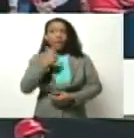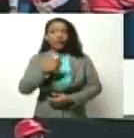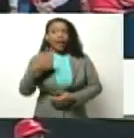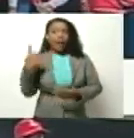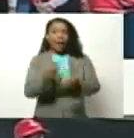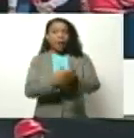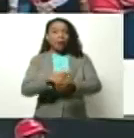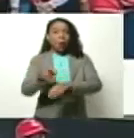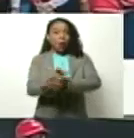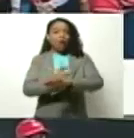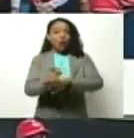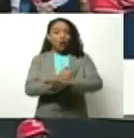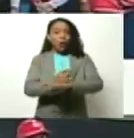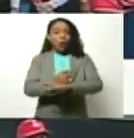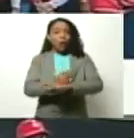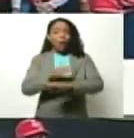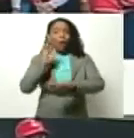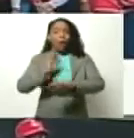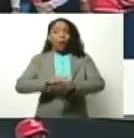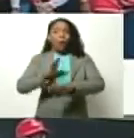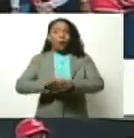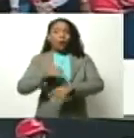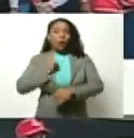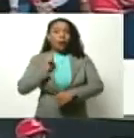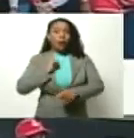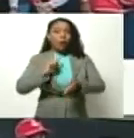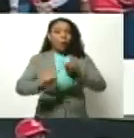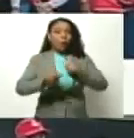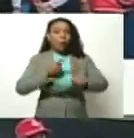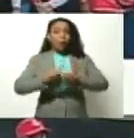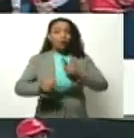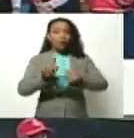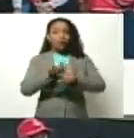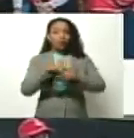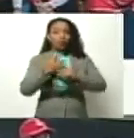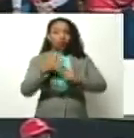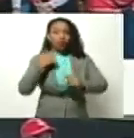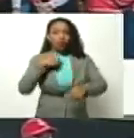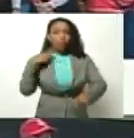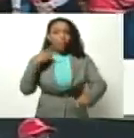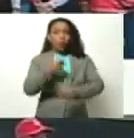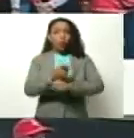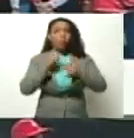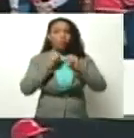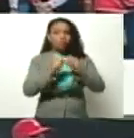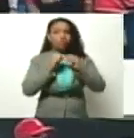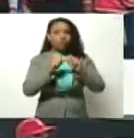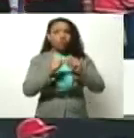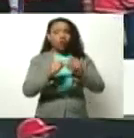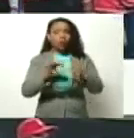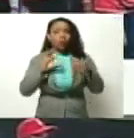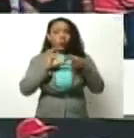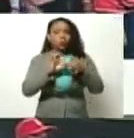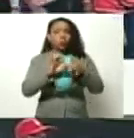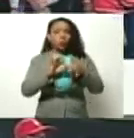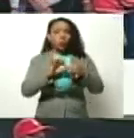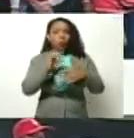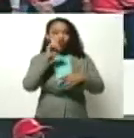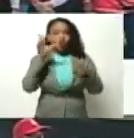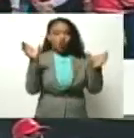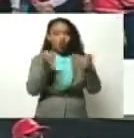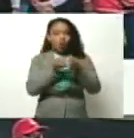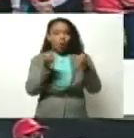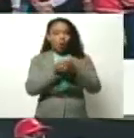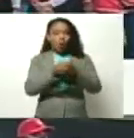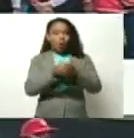gobernador pase lo que pase y en cualquier circunstancia estamos obligados a mantenernos Unidos como un bloque